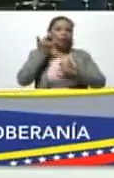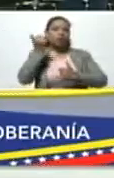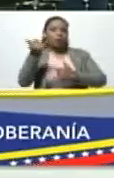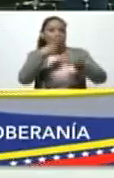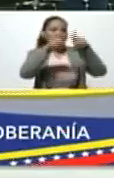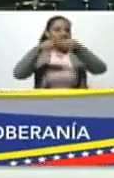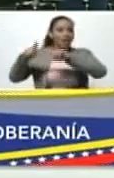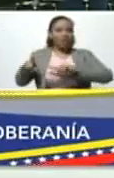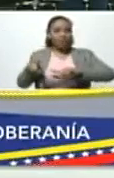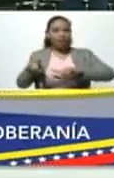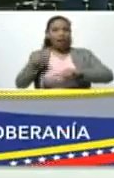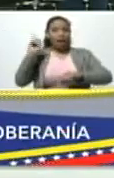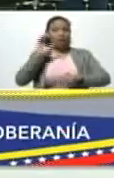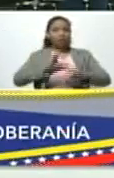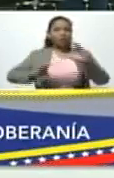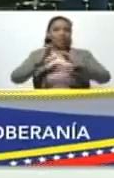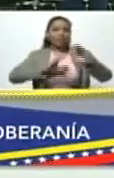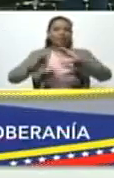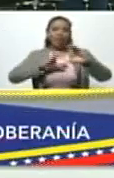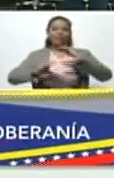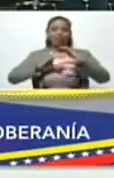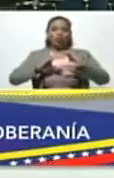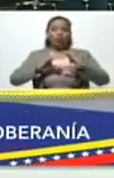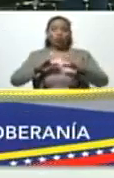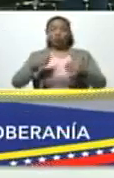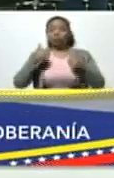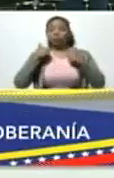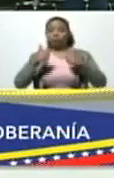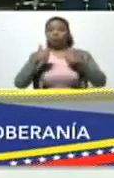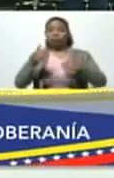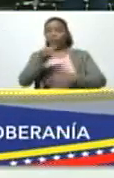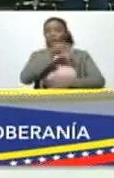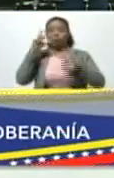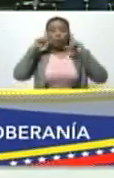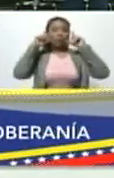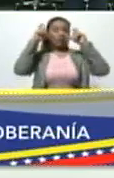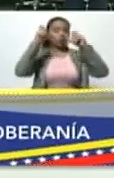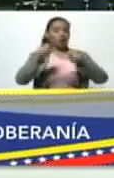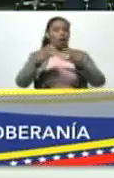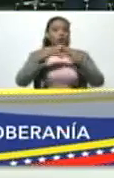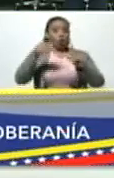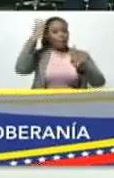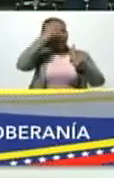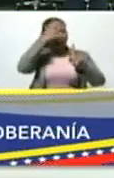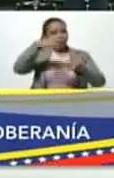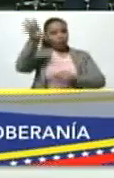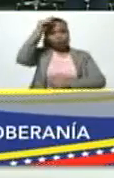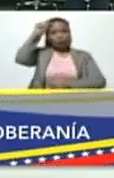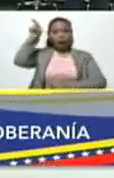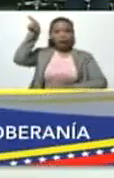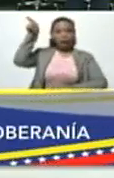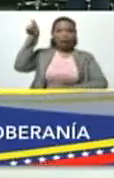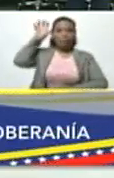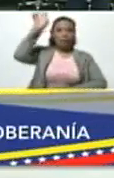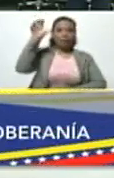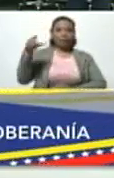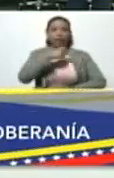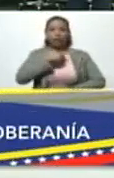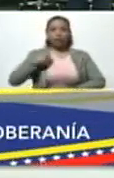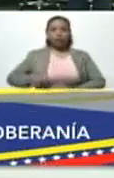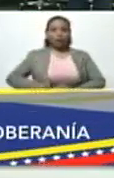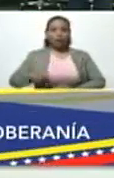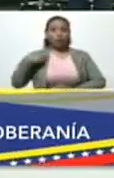Son científicos de alta talla mundial, todos se formaron en China. Los vi crecer como